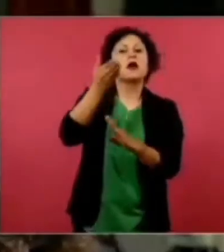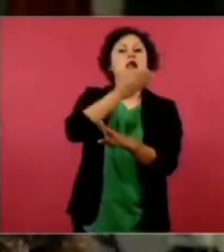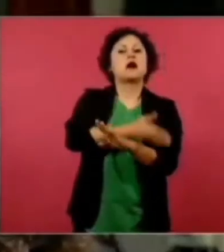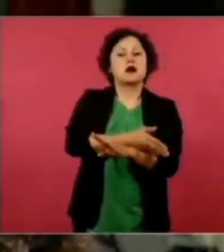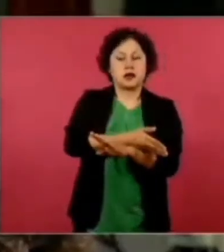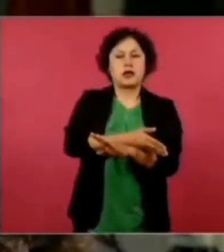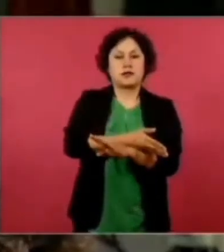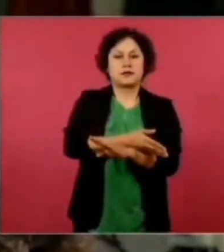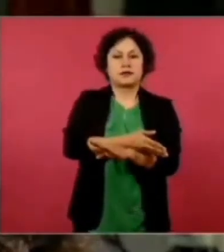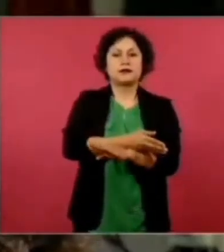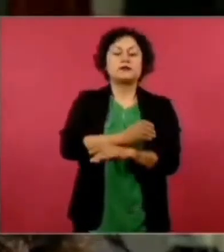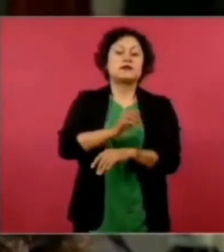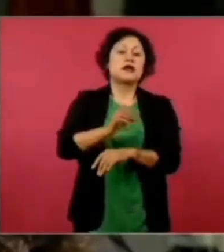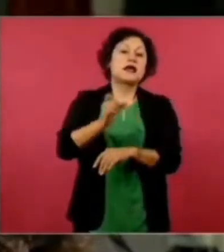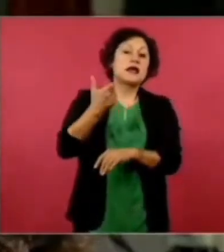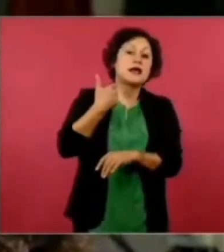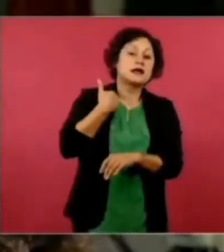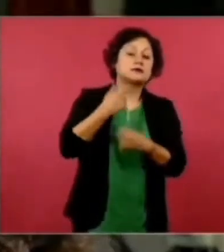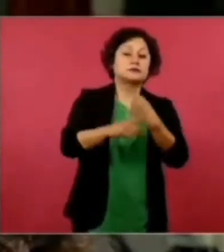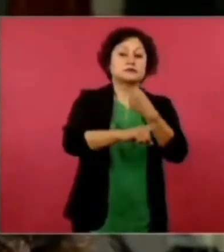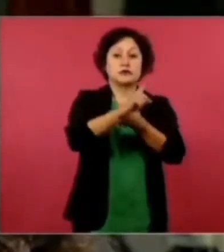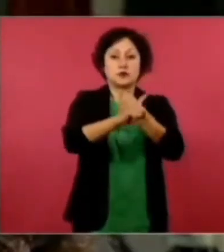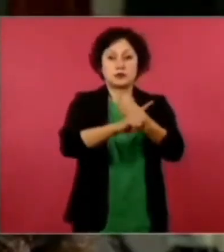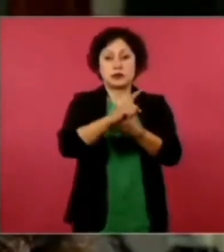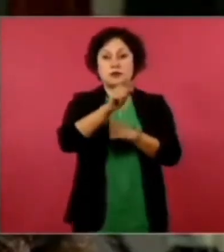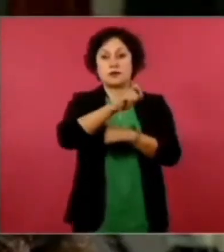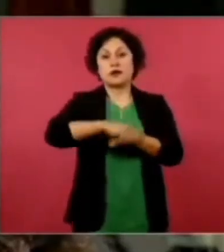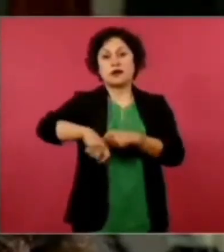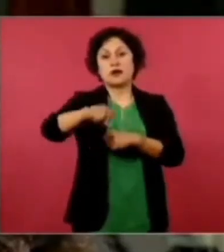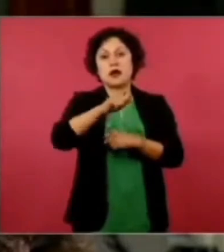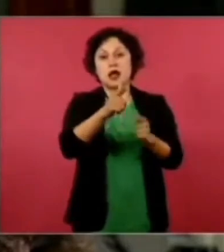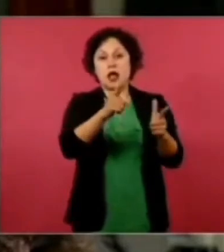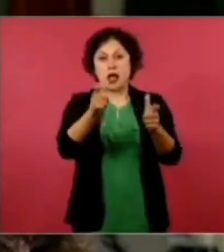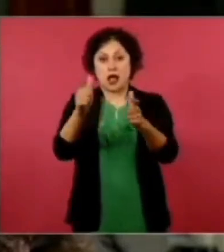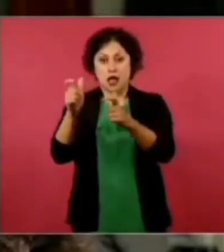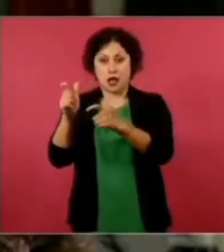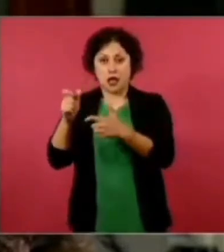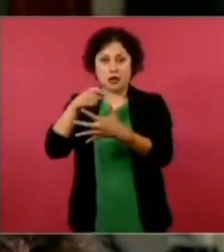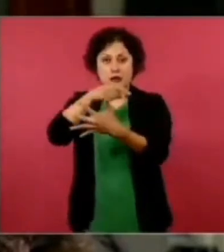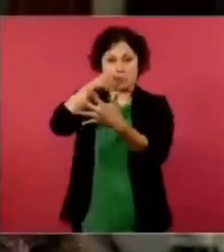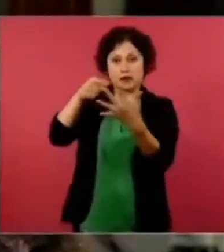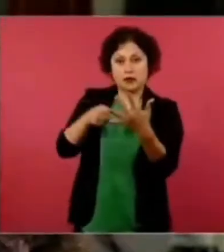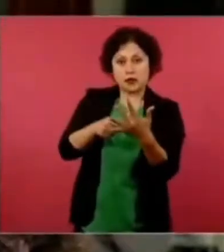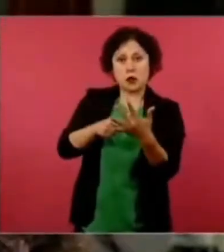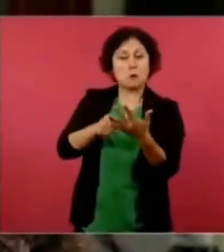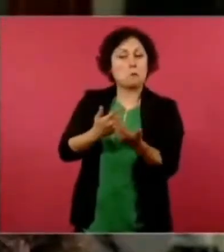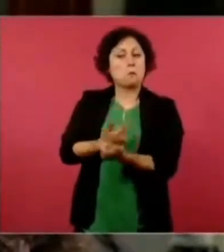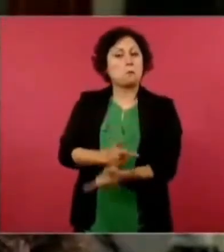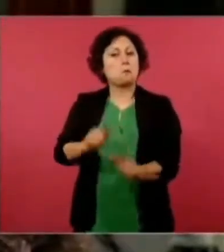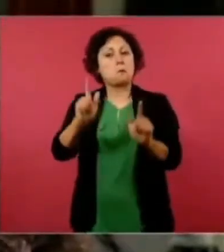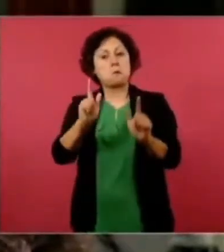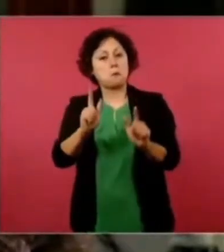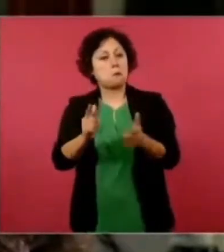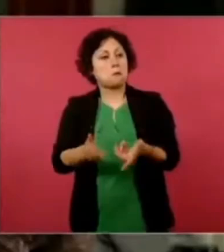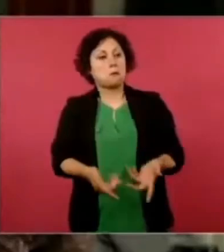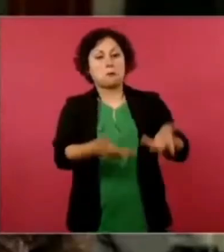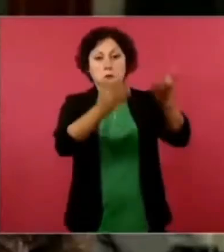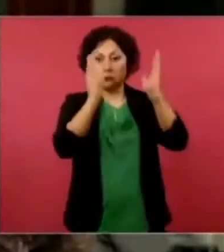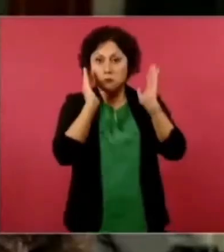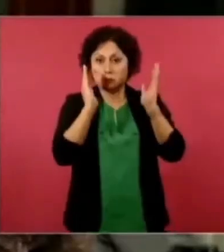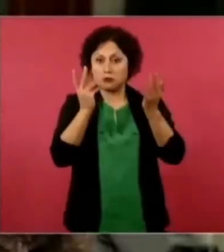Rápido y Furioso, también fue exonerado, sigue preso por otro delito. En todos esos